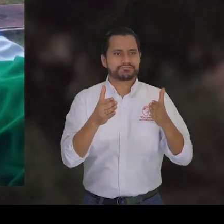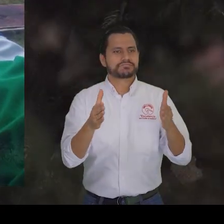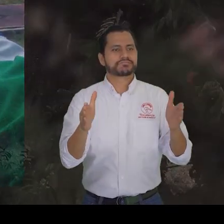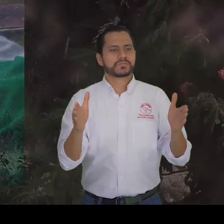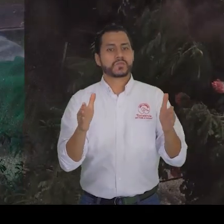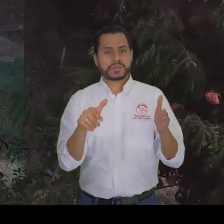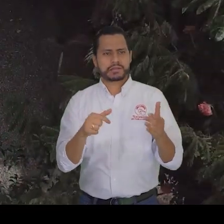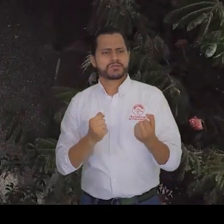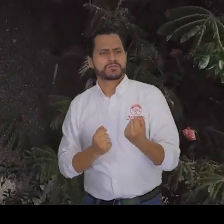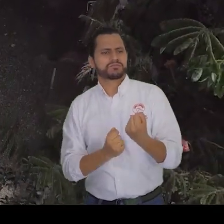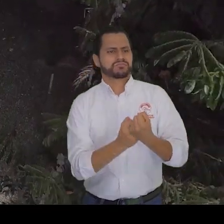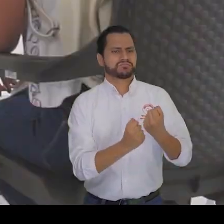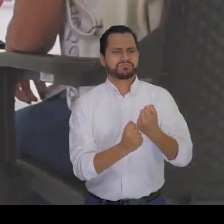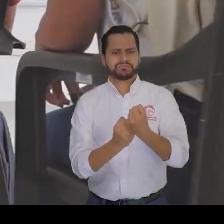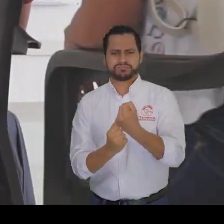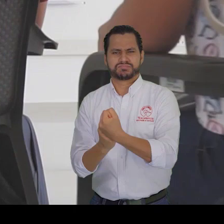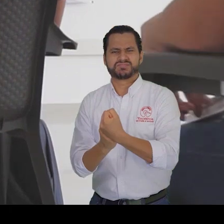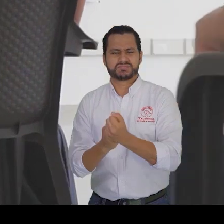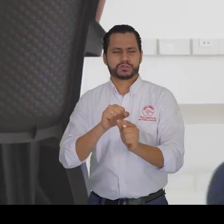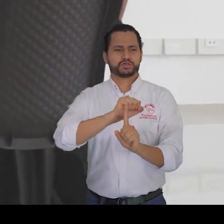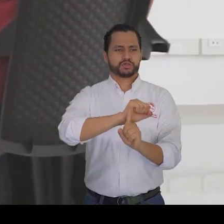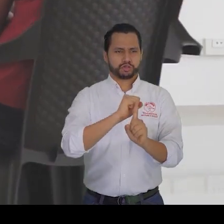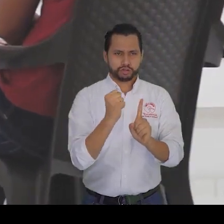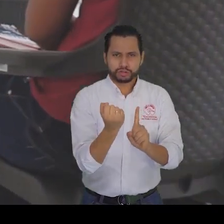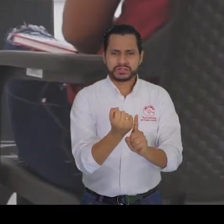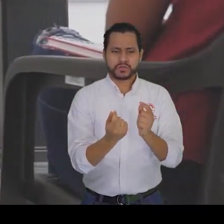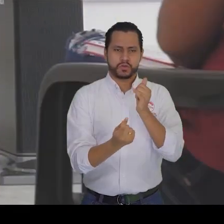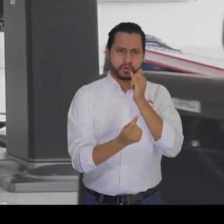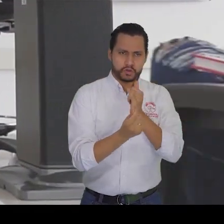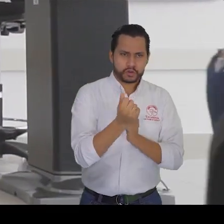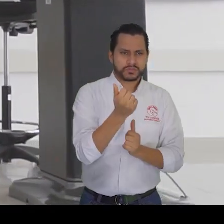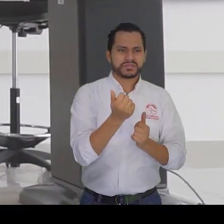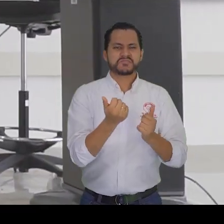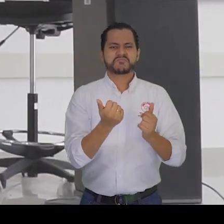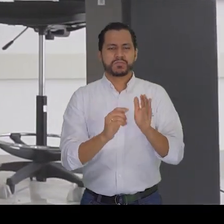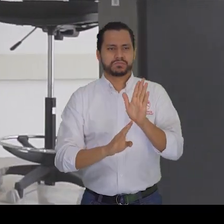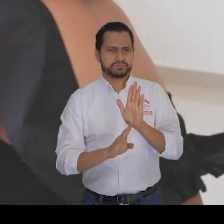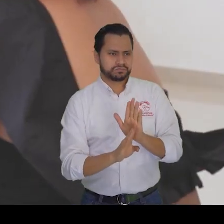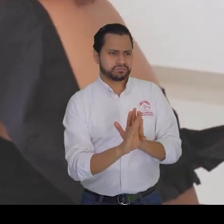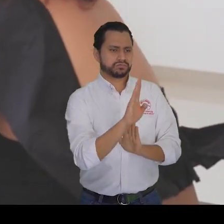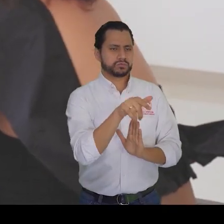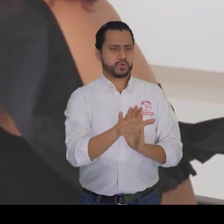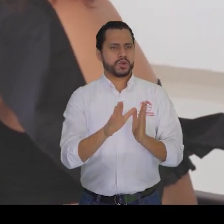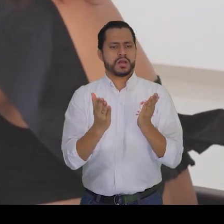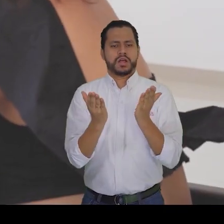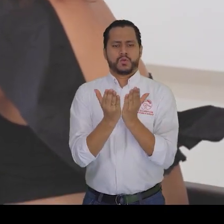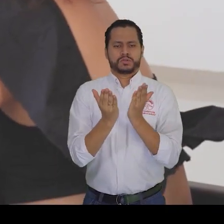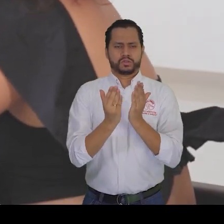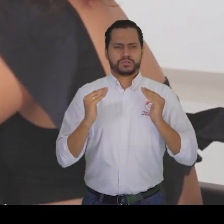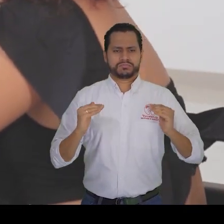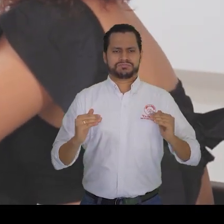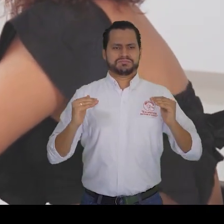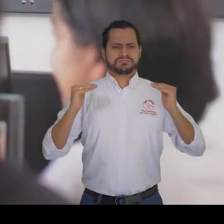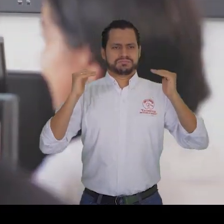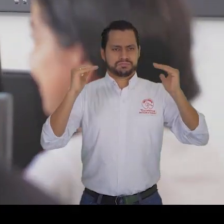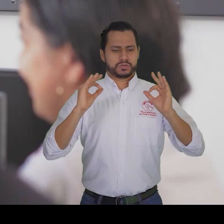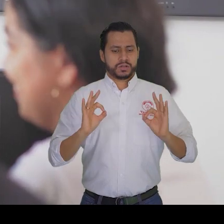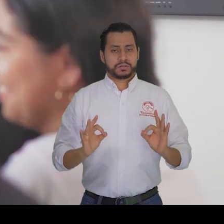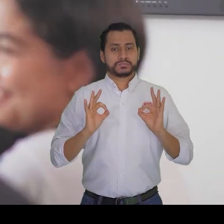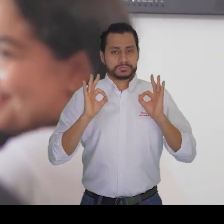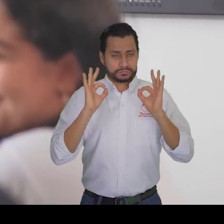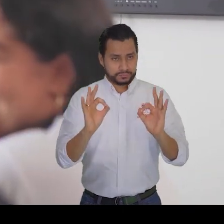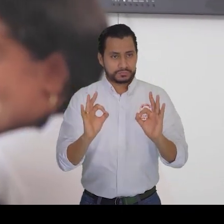globalizado. Aporta significativamente en la formación del capital social de la región, con una educación superior pertinente a